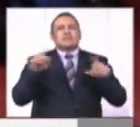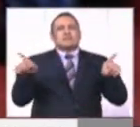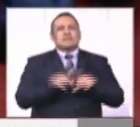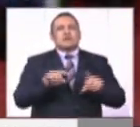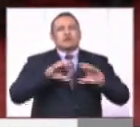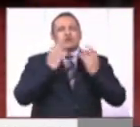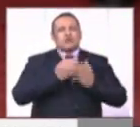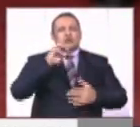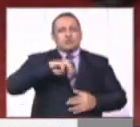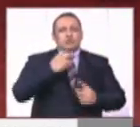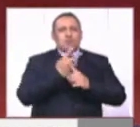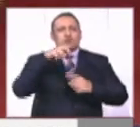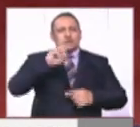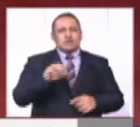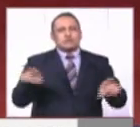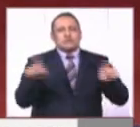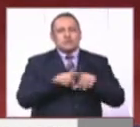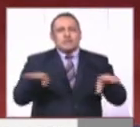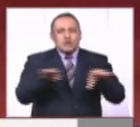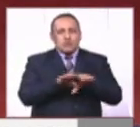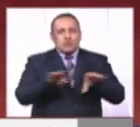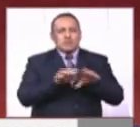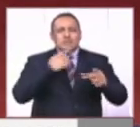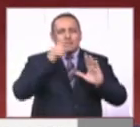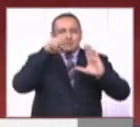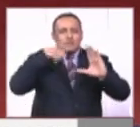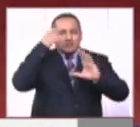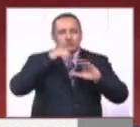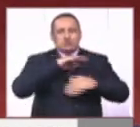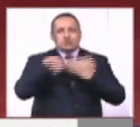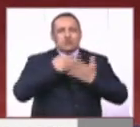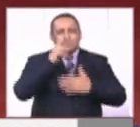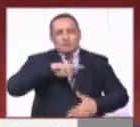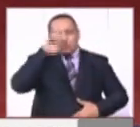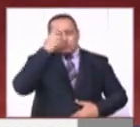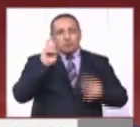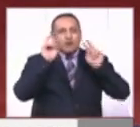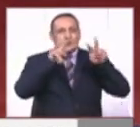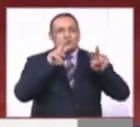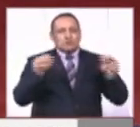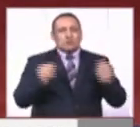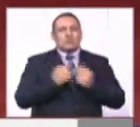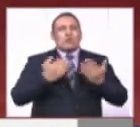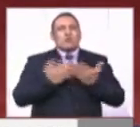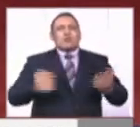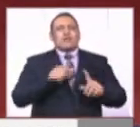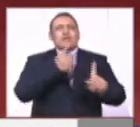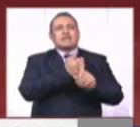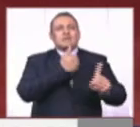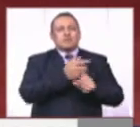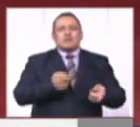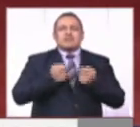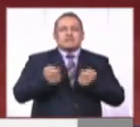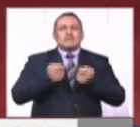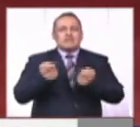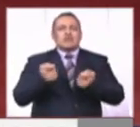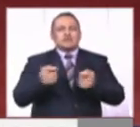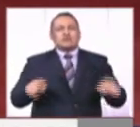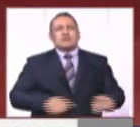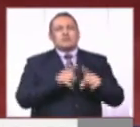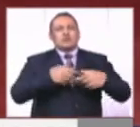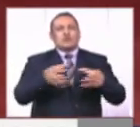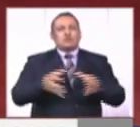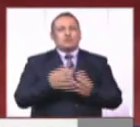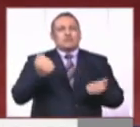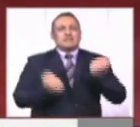congresista moyano Igualmente está el video que todo el Perú lo ha visto en la cual ella está incitando a un grupo